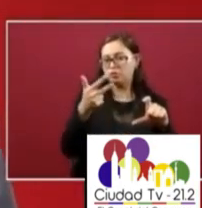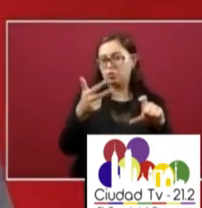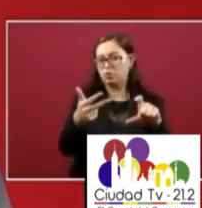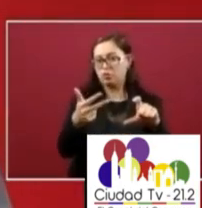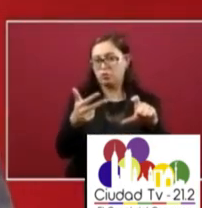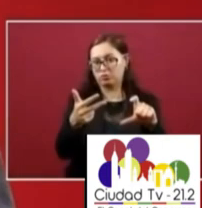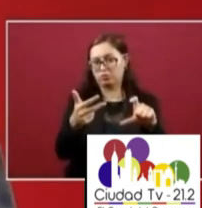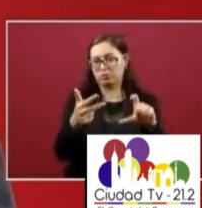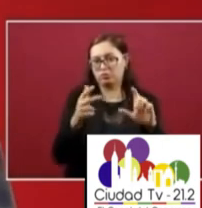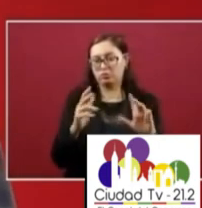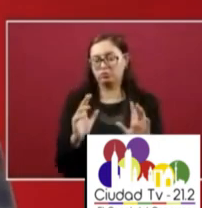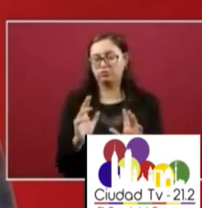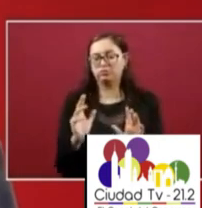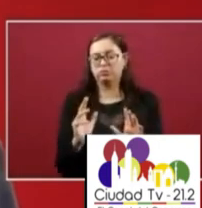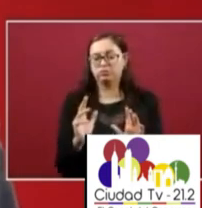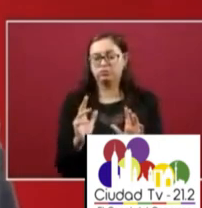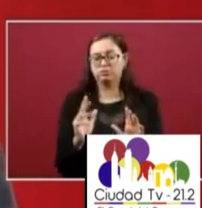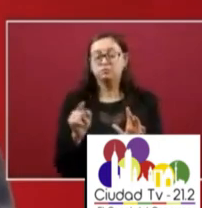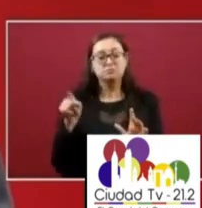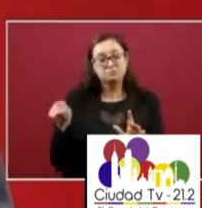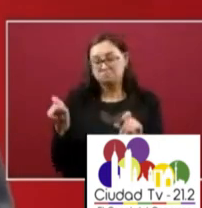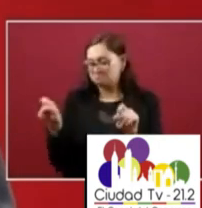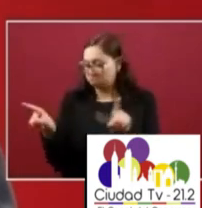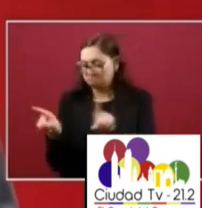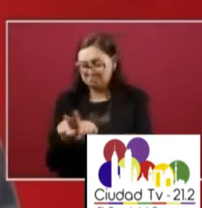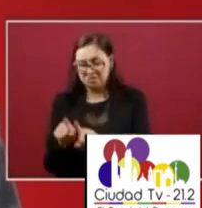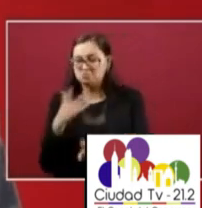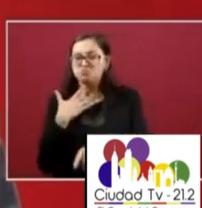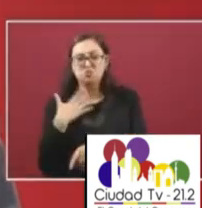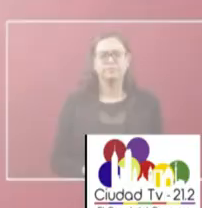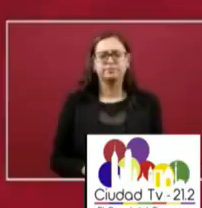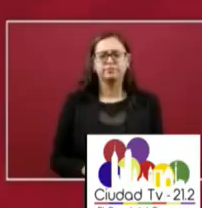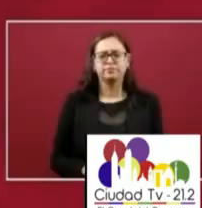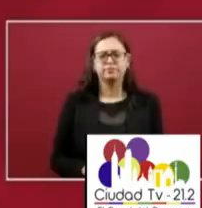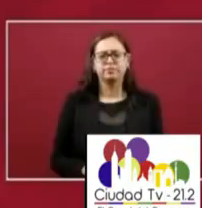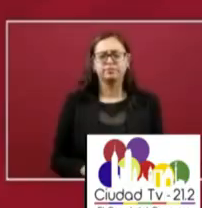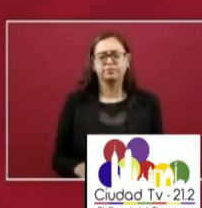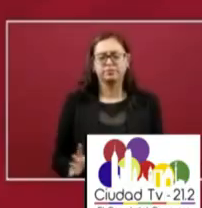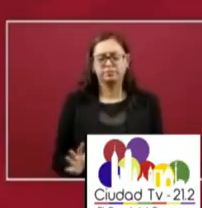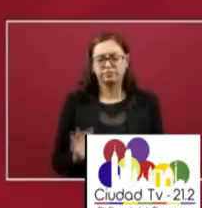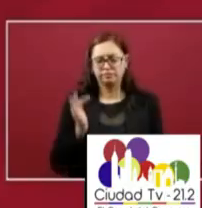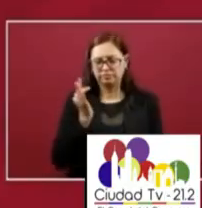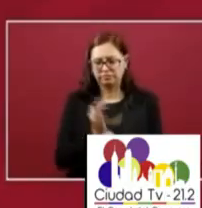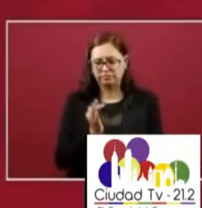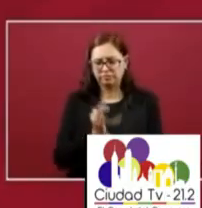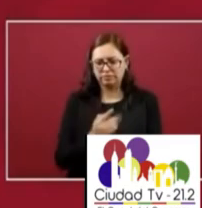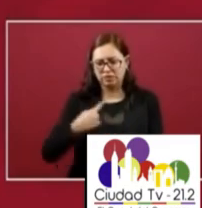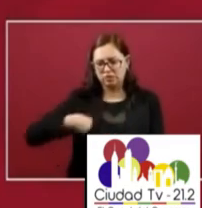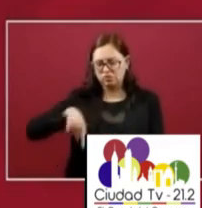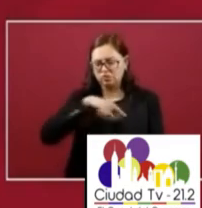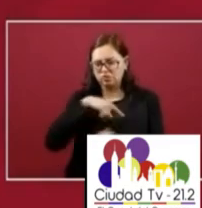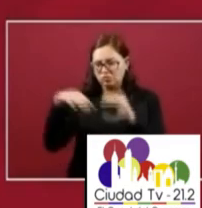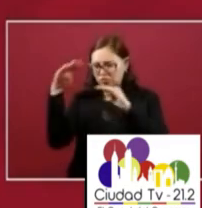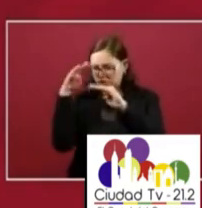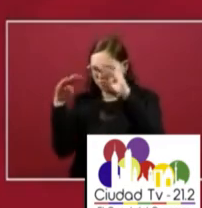solo el aumento en los combustibles, definiendo el